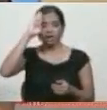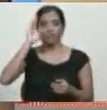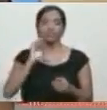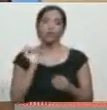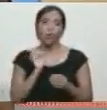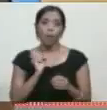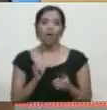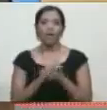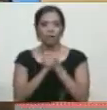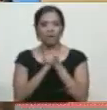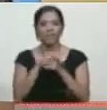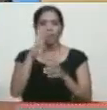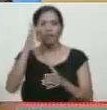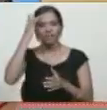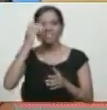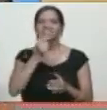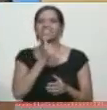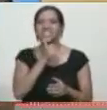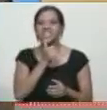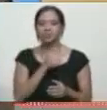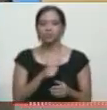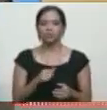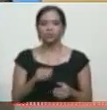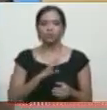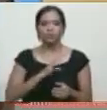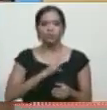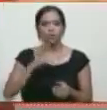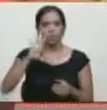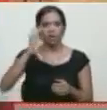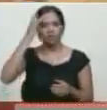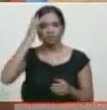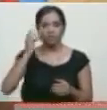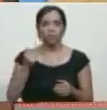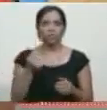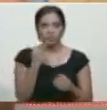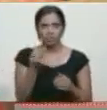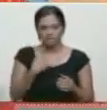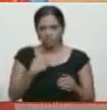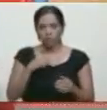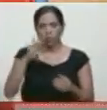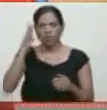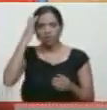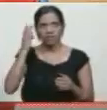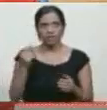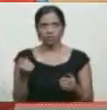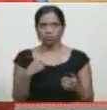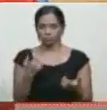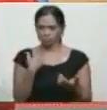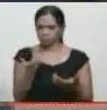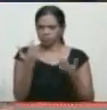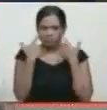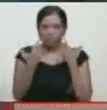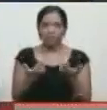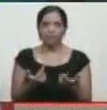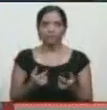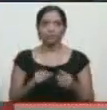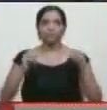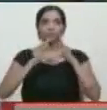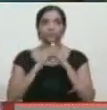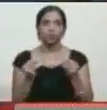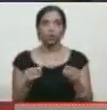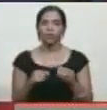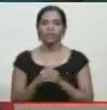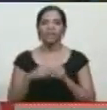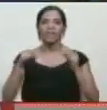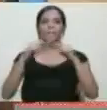del 4 de febrero, coño, ¿quiénes son los del 4 de febrero? Porque aquí todo el mundo dice, yo soy del 4 de febrero, todo el mundo está pensando. Es como el puente de abril, ¿no? ¿Ah? Todo el mundo está en el puente de Yaguno.